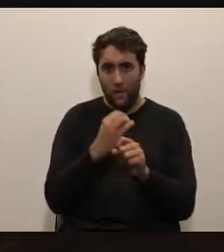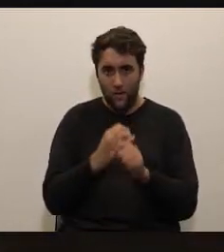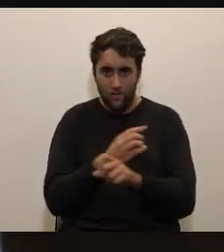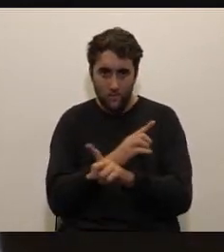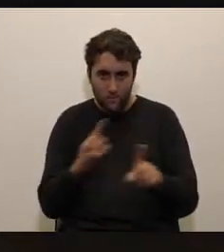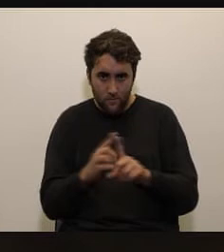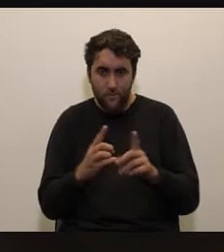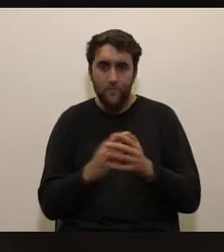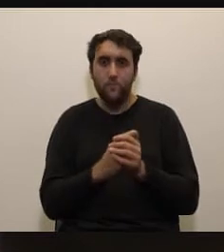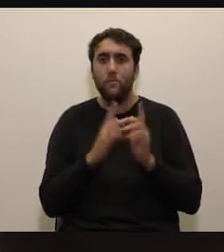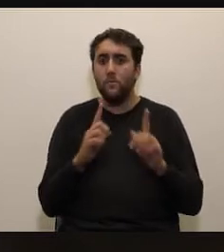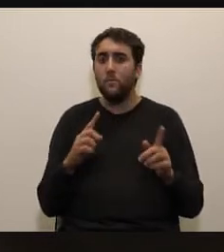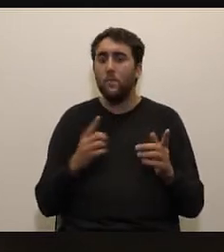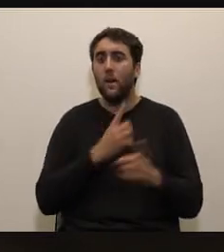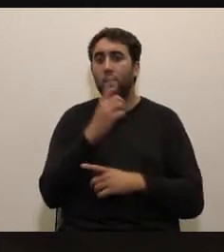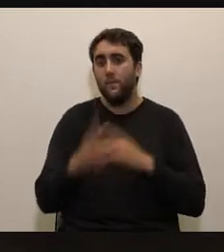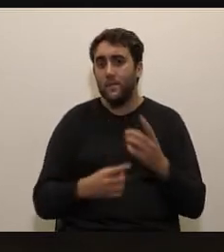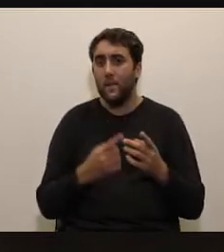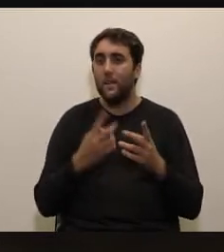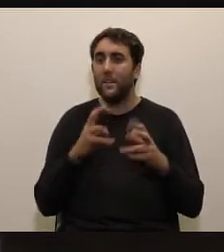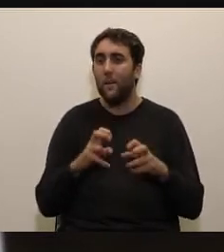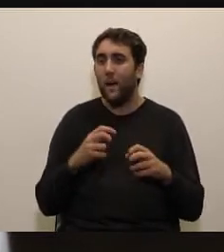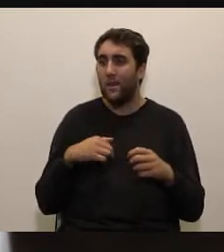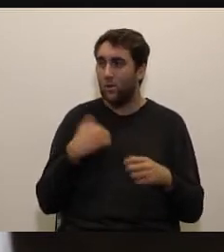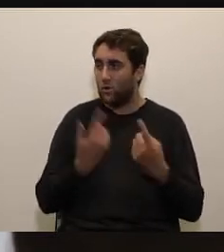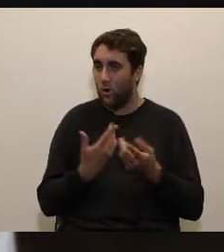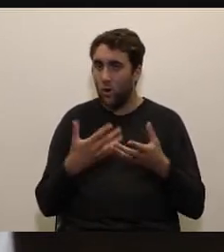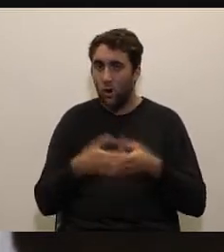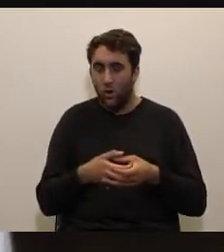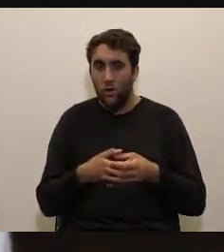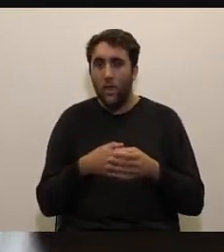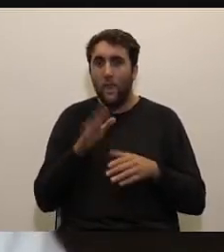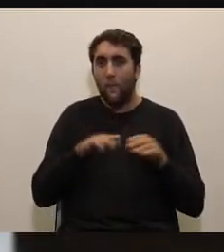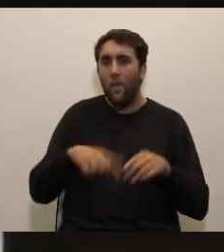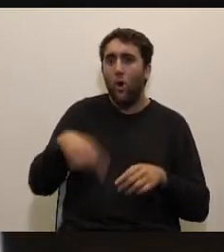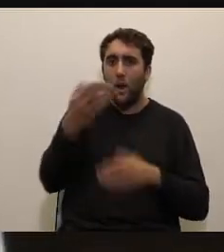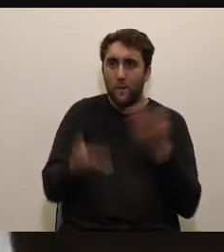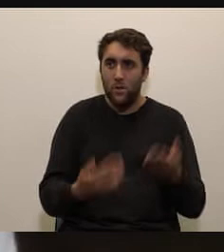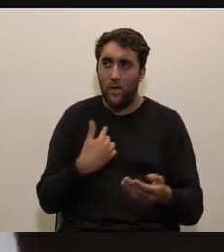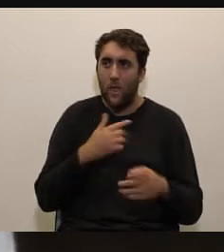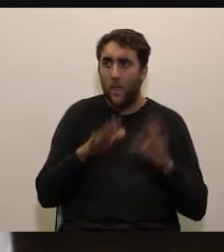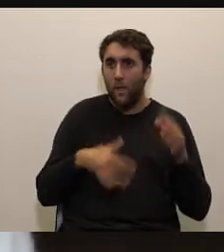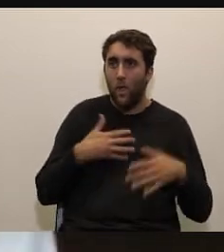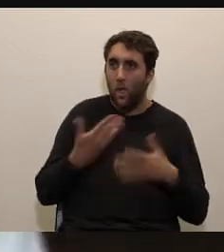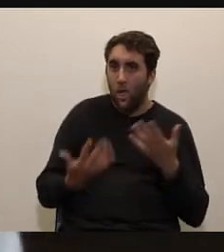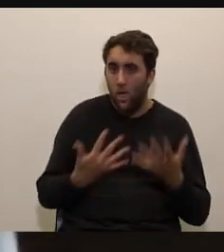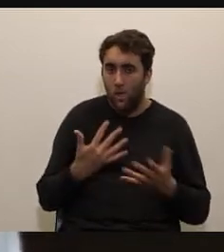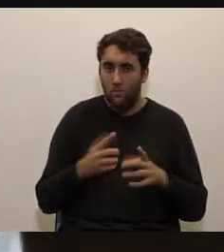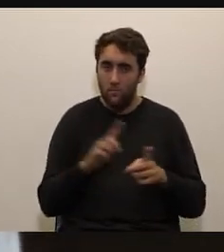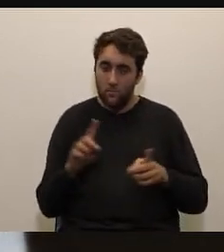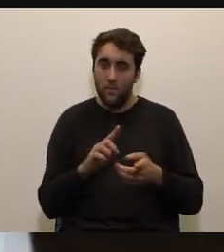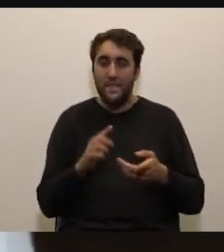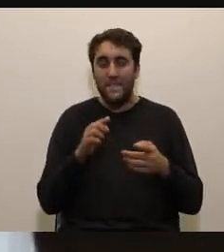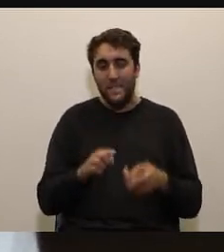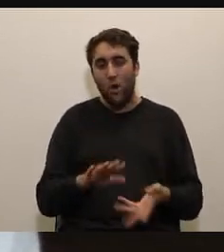tenemos nosotros, de lo que hacemos nosotros, depende de terceros. Y bueno, estoy de acuerdo en que sí, es como otra